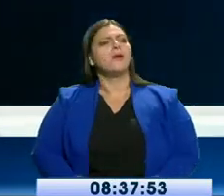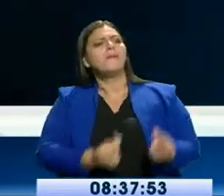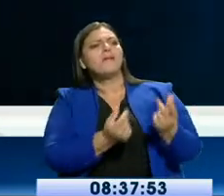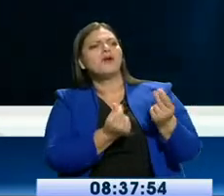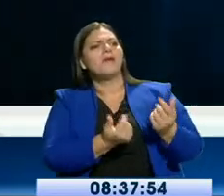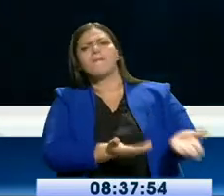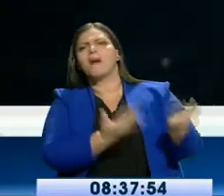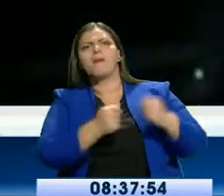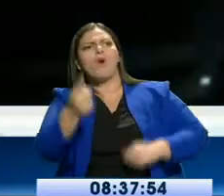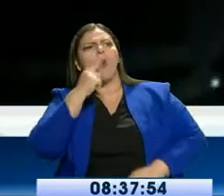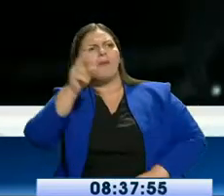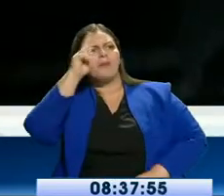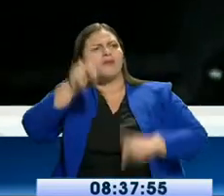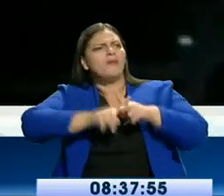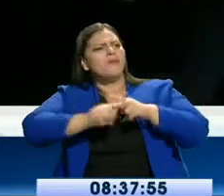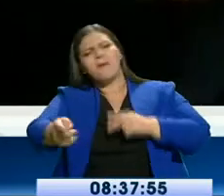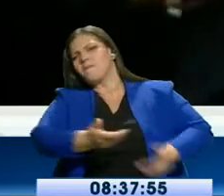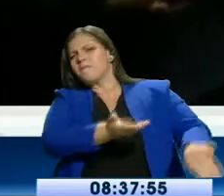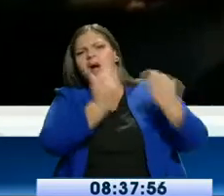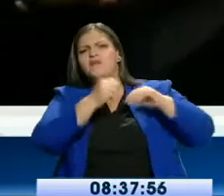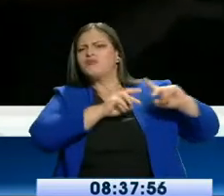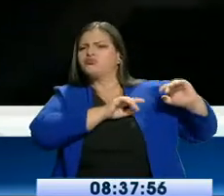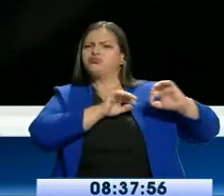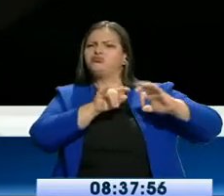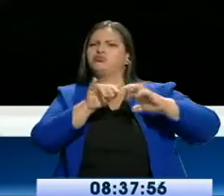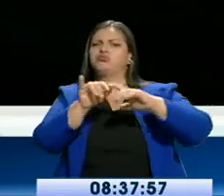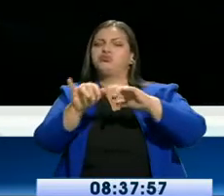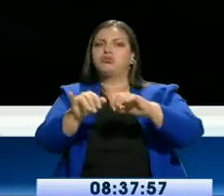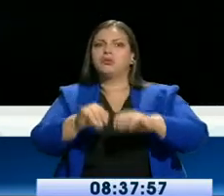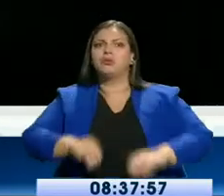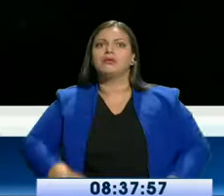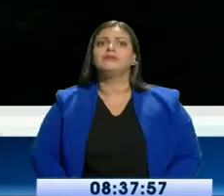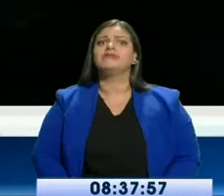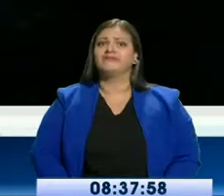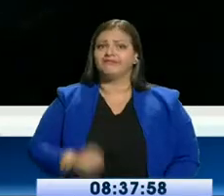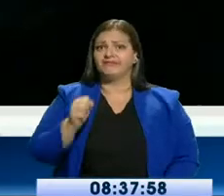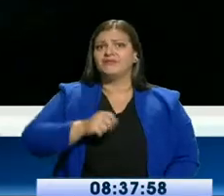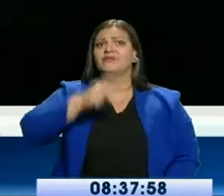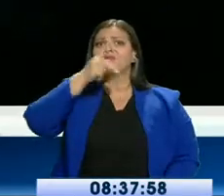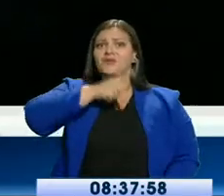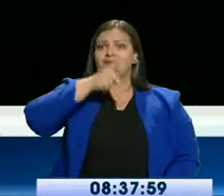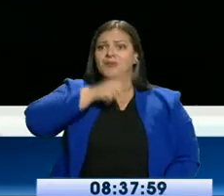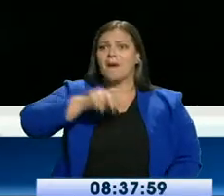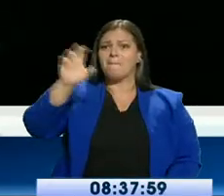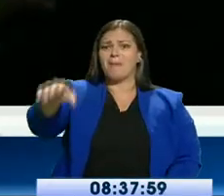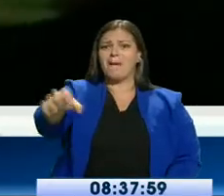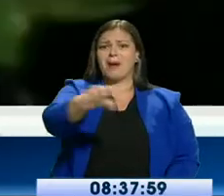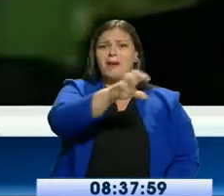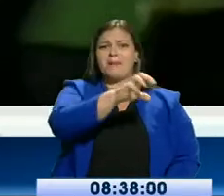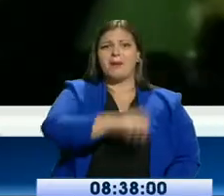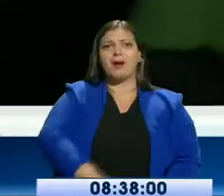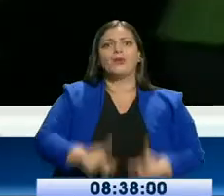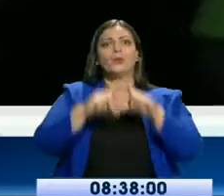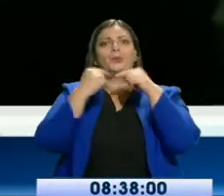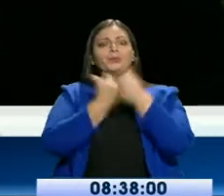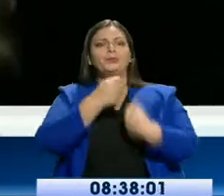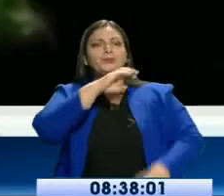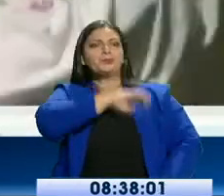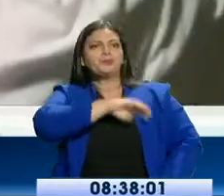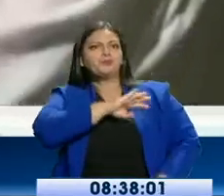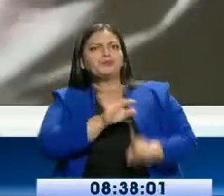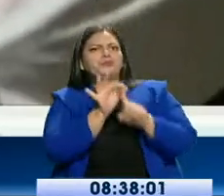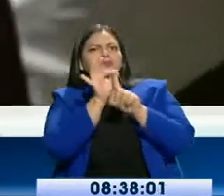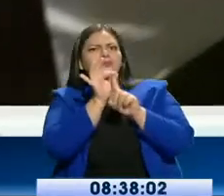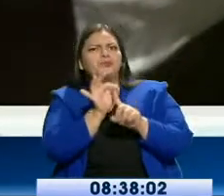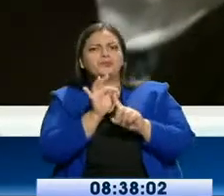por la ventana. De forma simultánea en diferentes sectores de Puerto Viejo, agentes de la Unidad de Inteligencia Antidelincuencial,